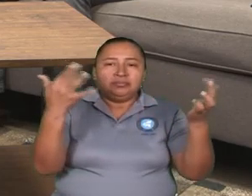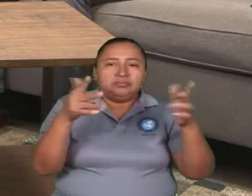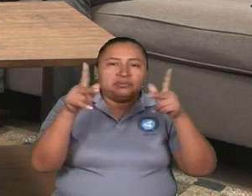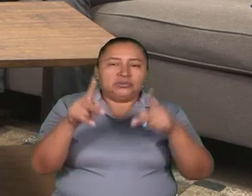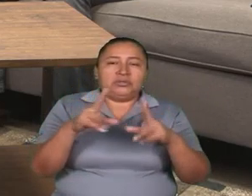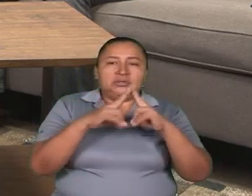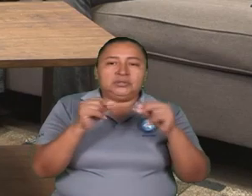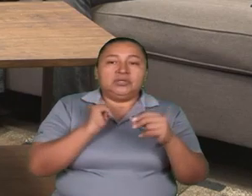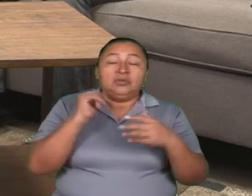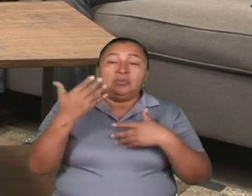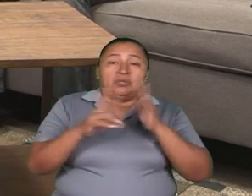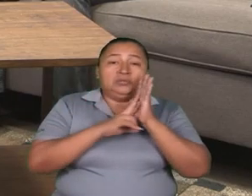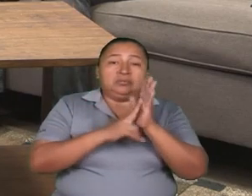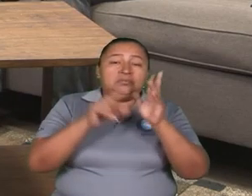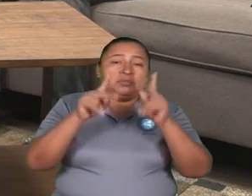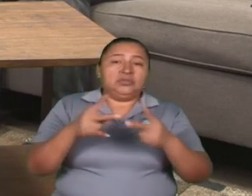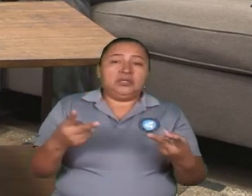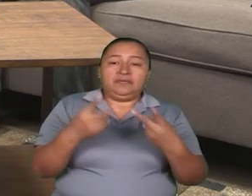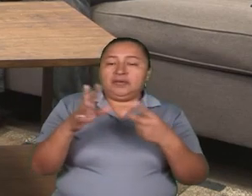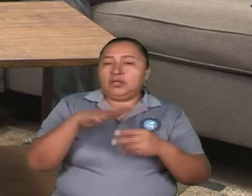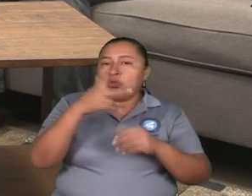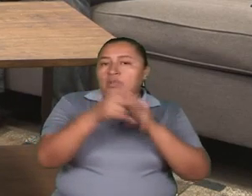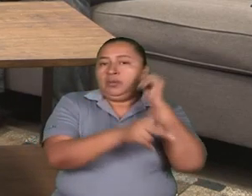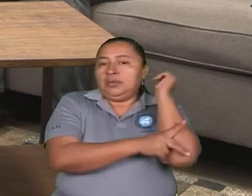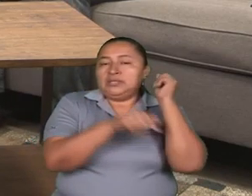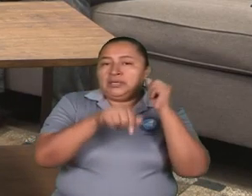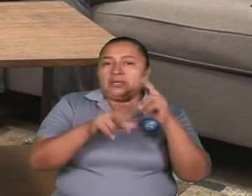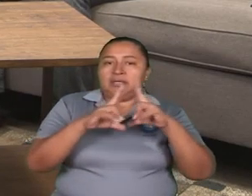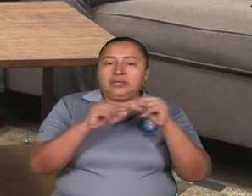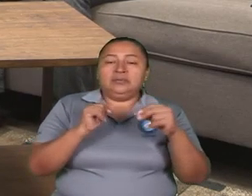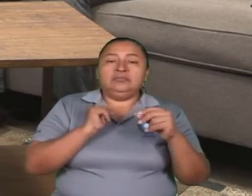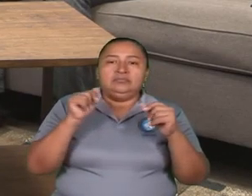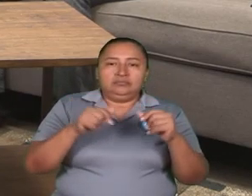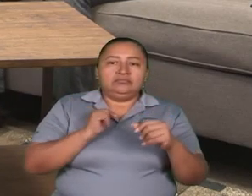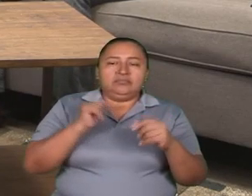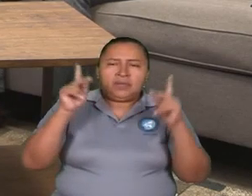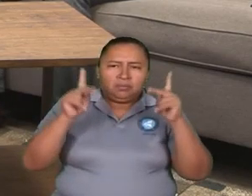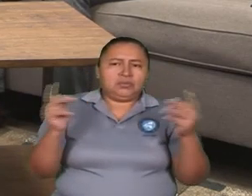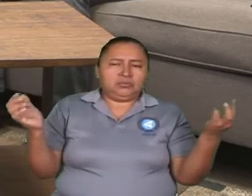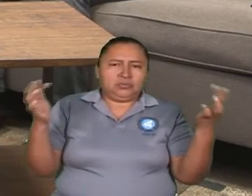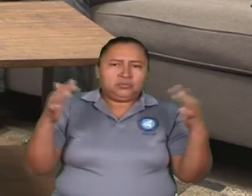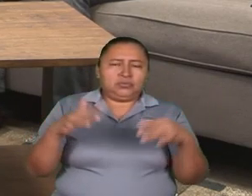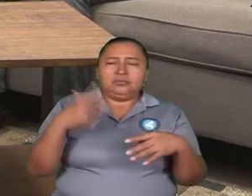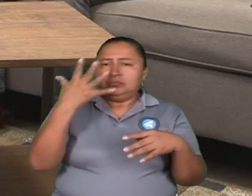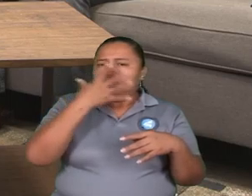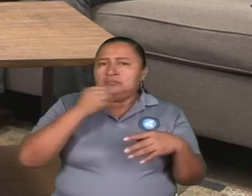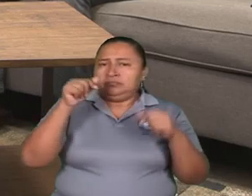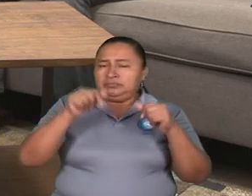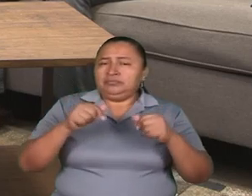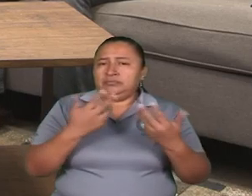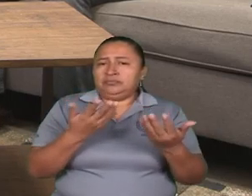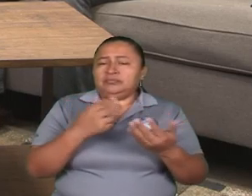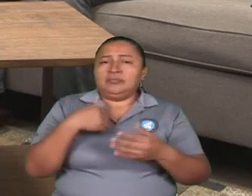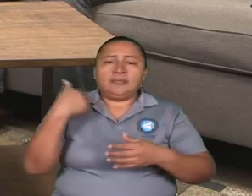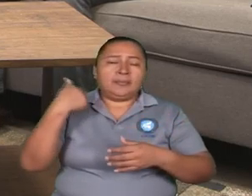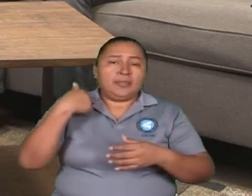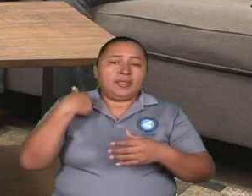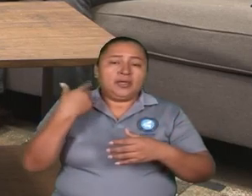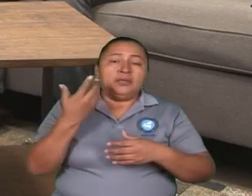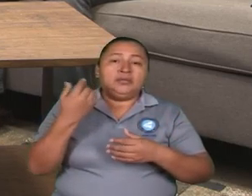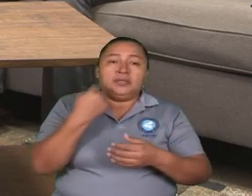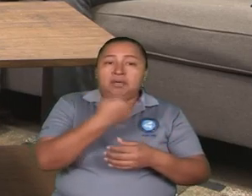exitosa. Una semana donde las familias nicaragüenses disfrutaron, en paz, con